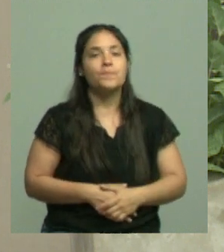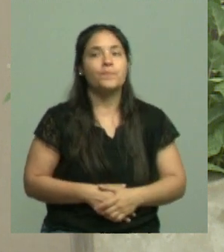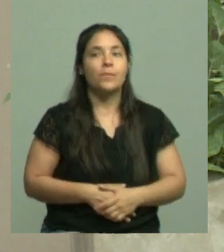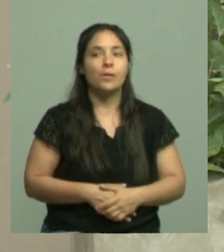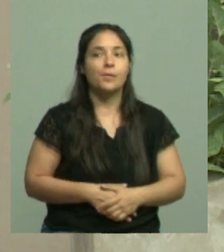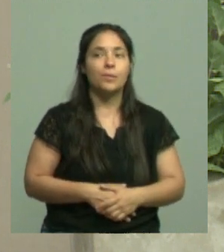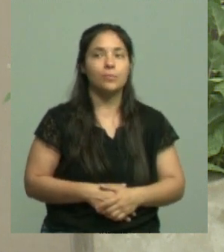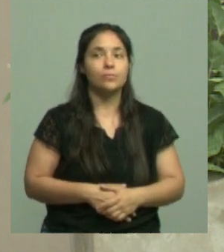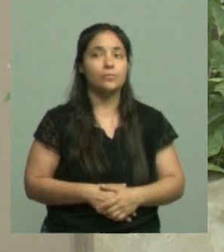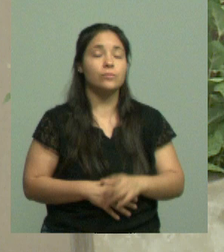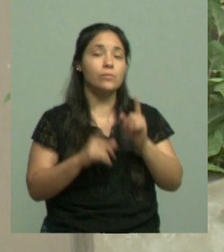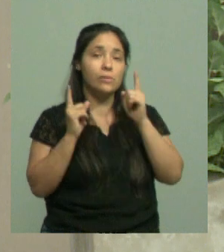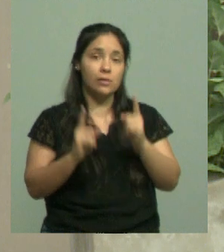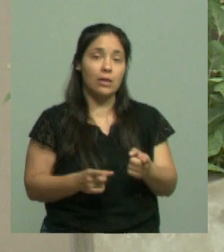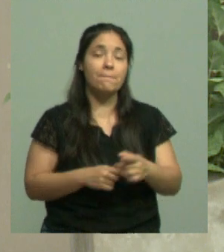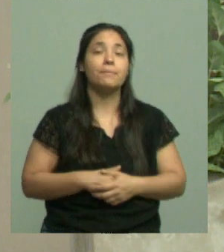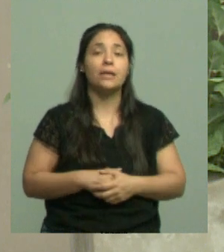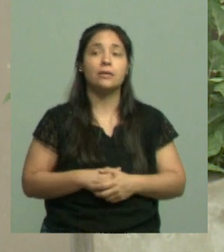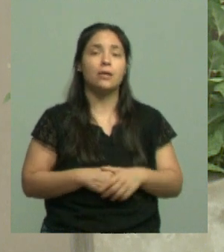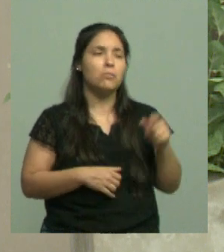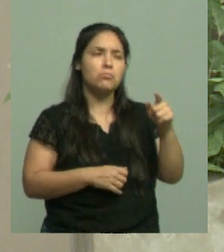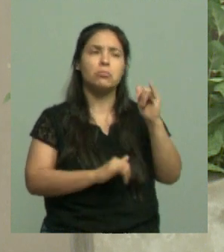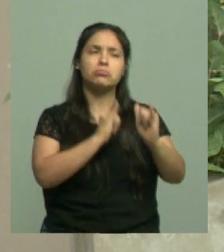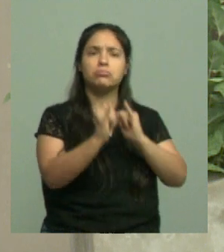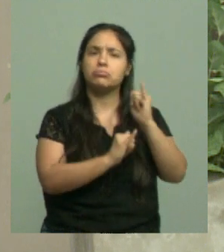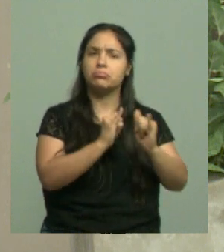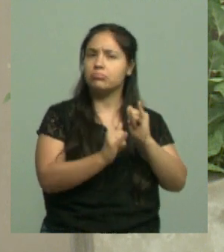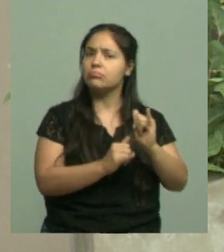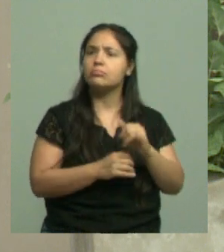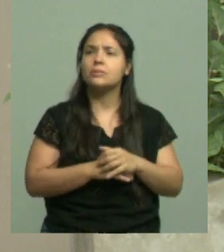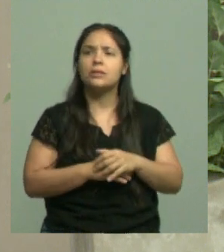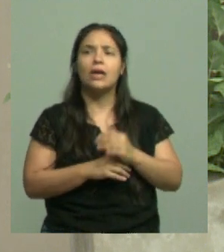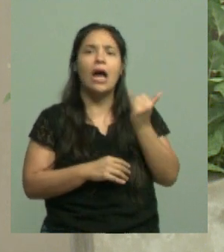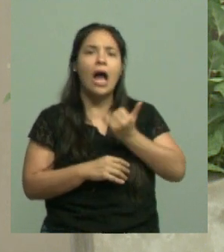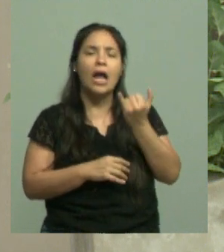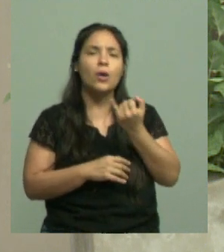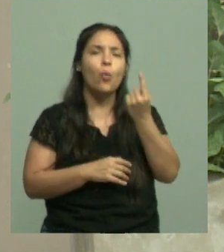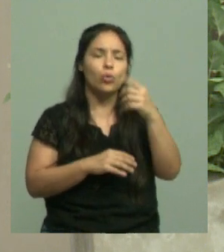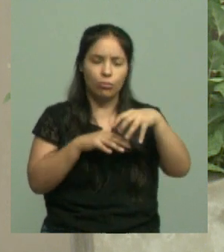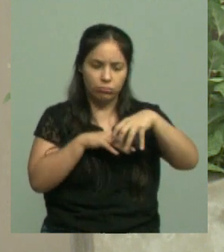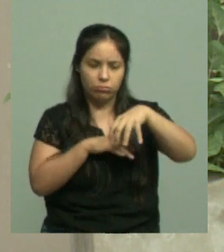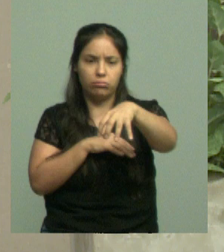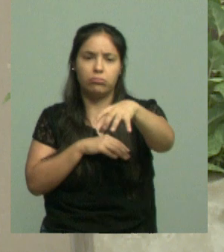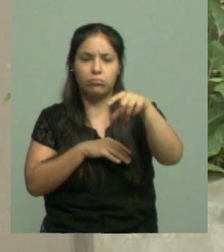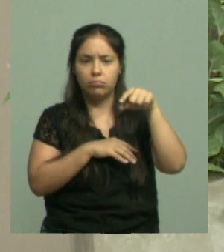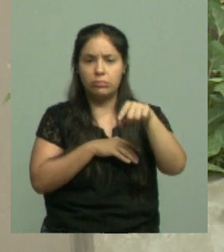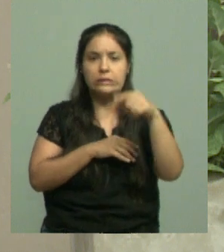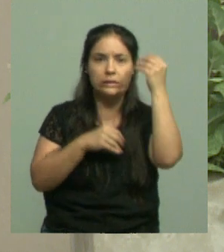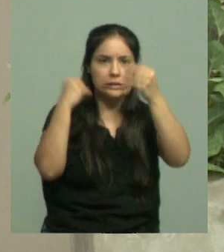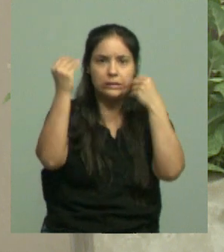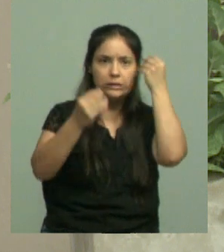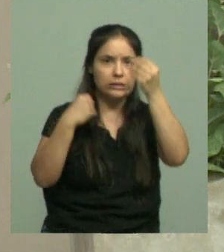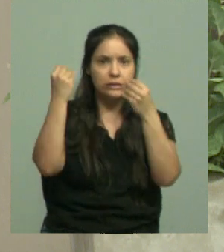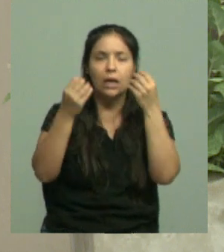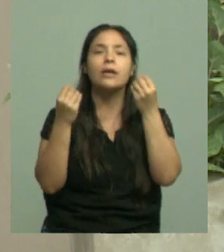Y hay otra cosa que tiene que ver con lo que vos destacás, que es que hay un rubro que se viene mirando con preocupación, que es